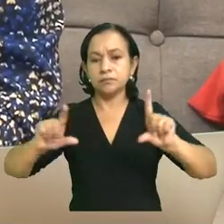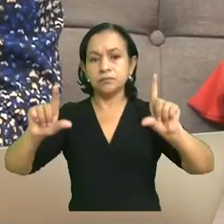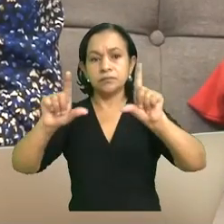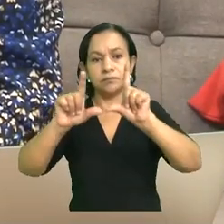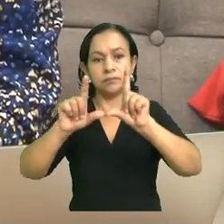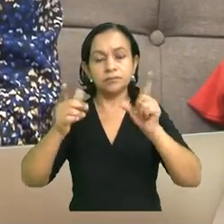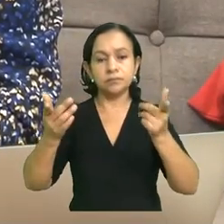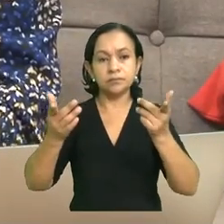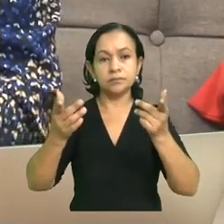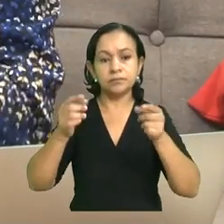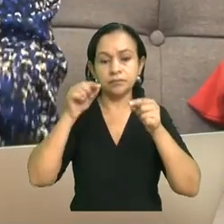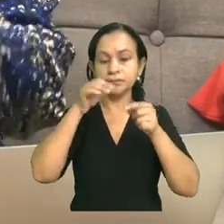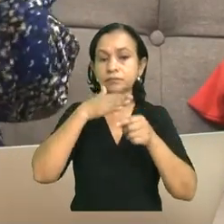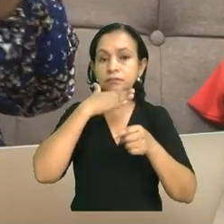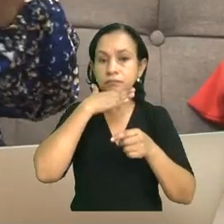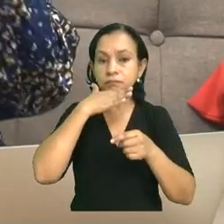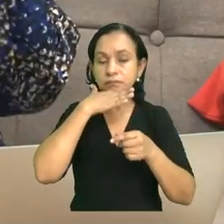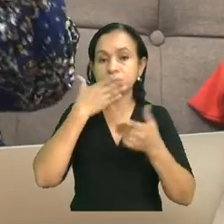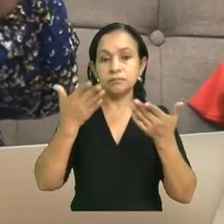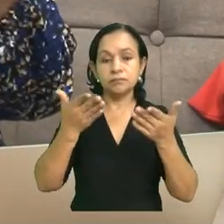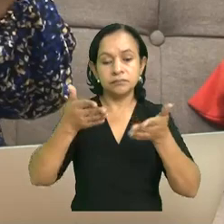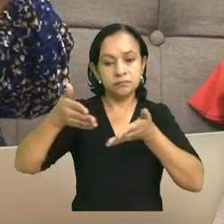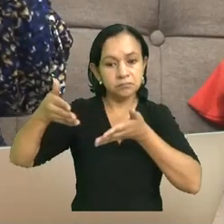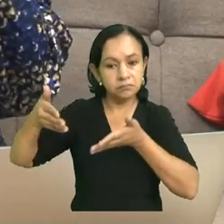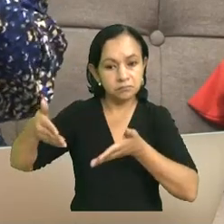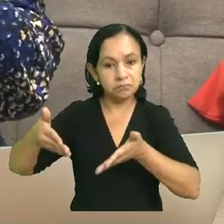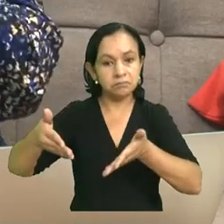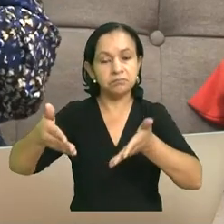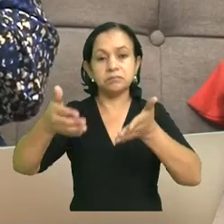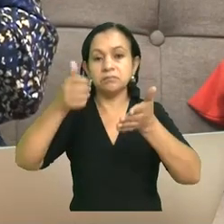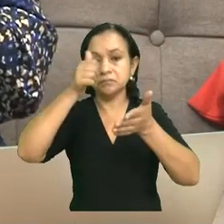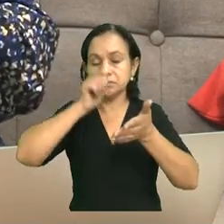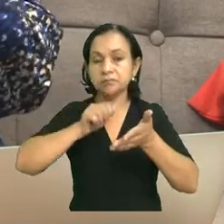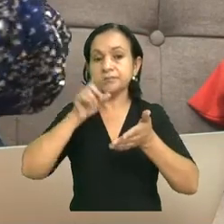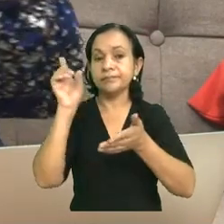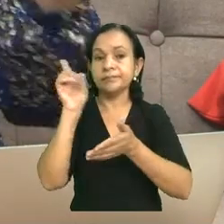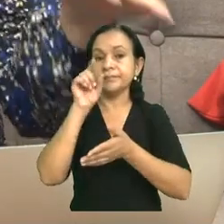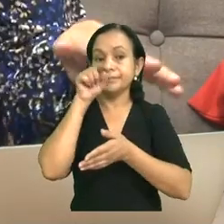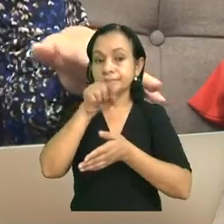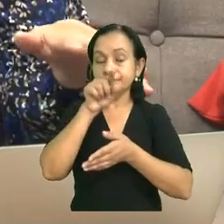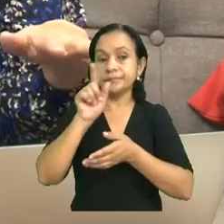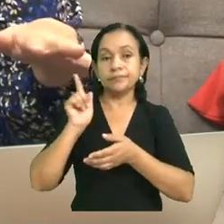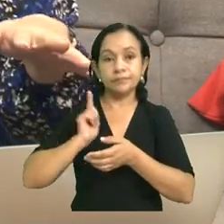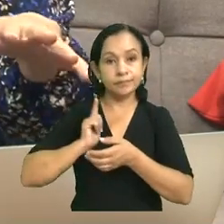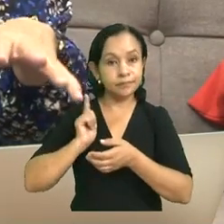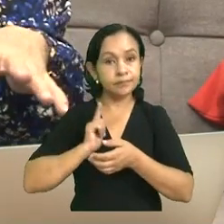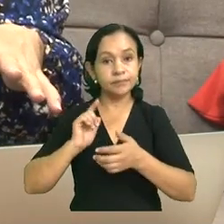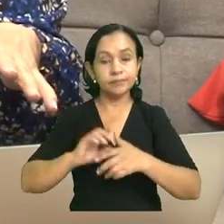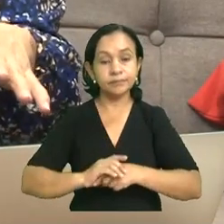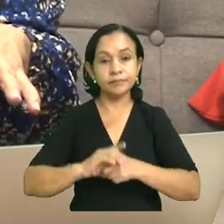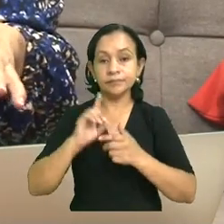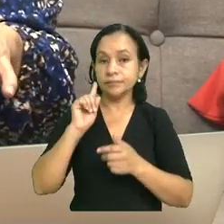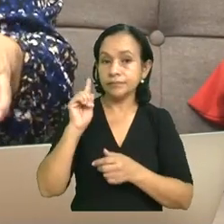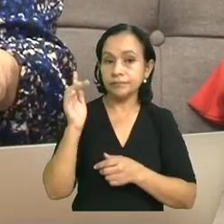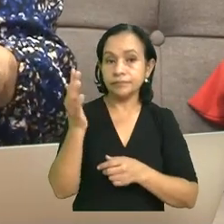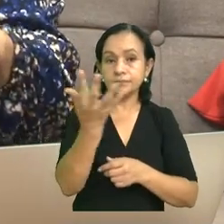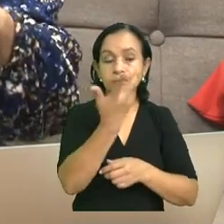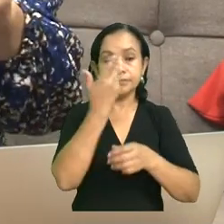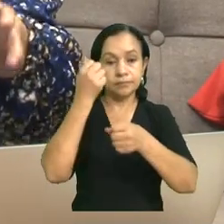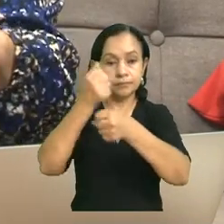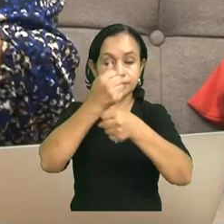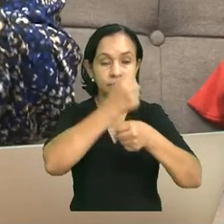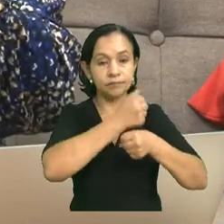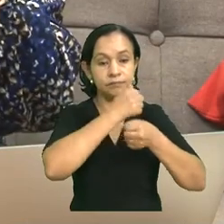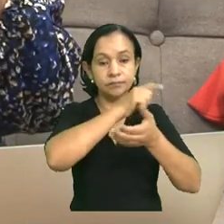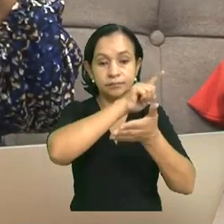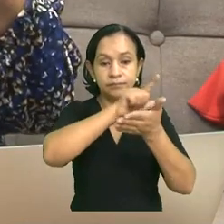tipo de puntos críticos, en los cauces y eso. Entonces ahí donde articulamos todo el trabajo con la limpieza de